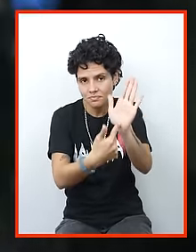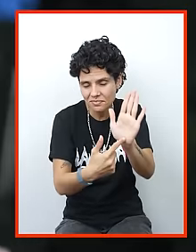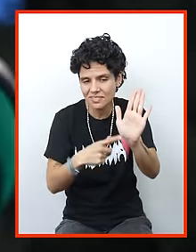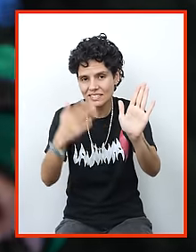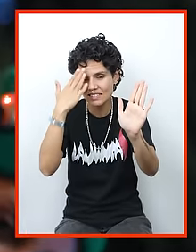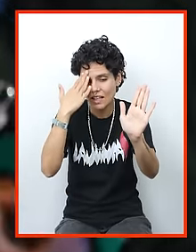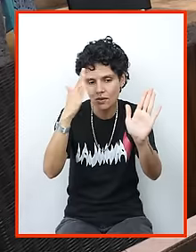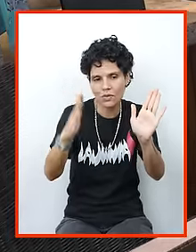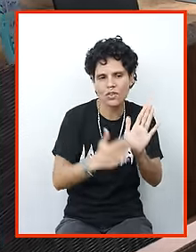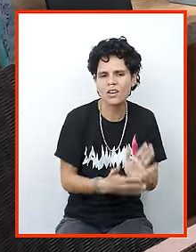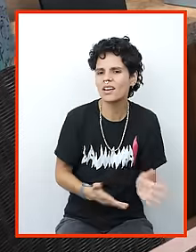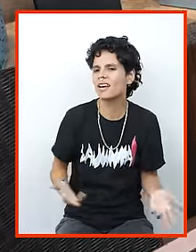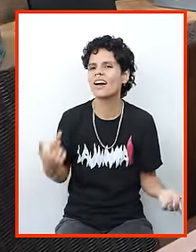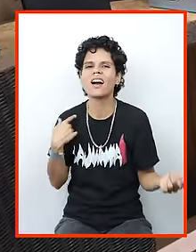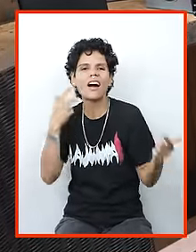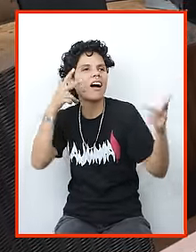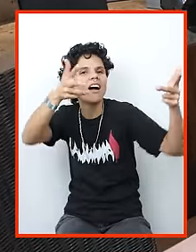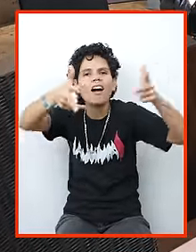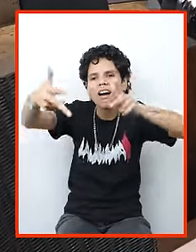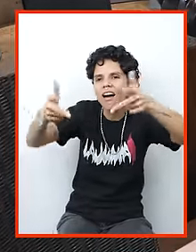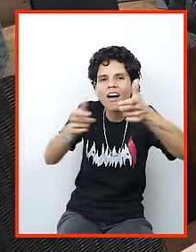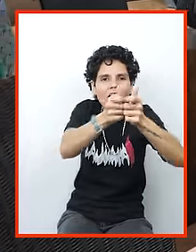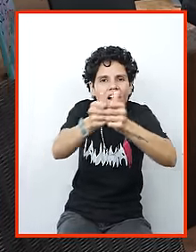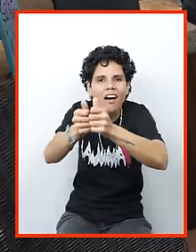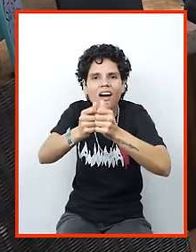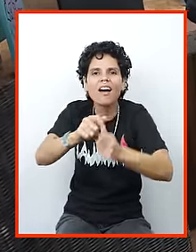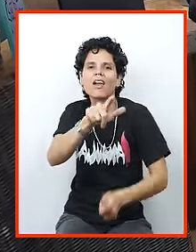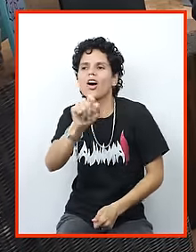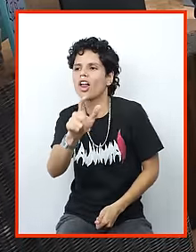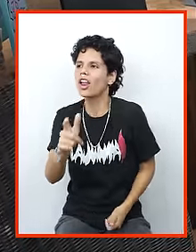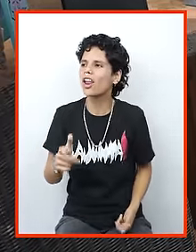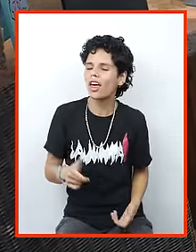eso. Tranquilo. Están todos grabando, LOL.